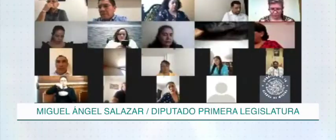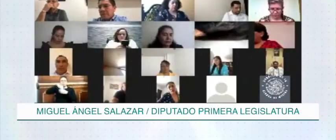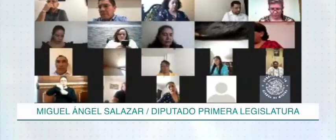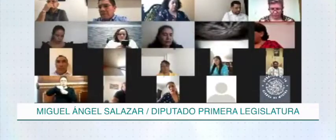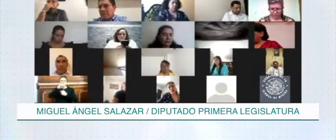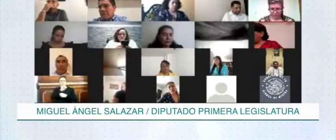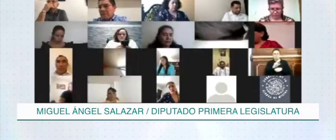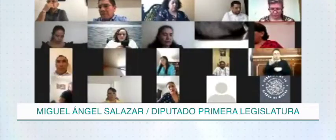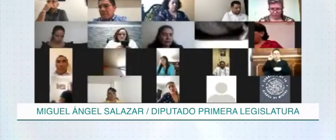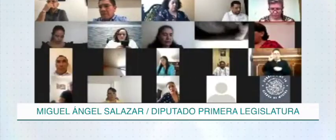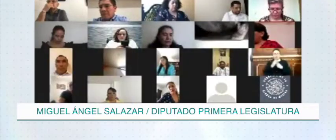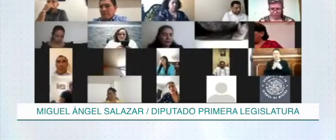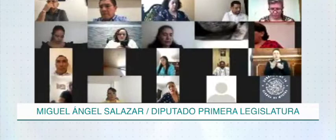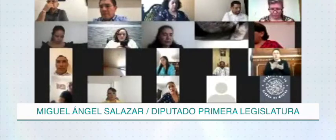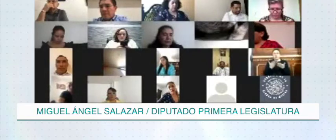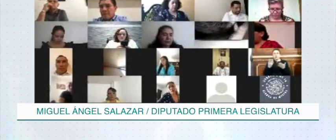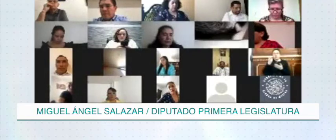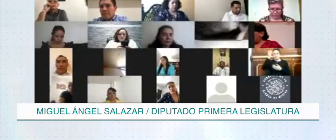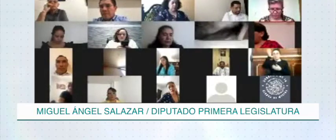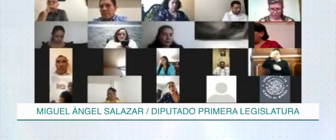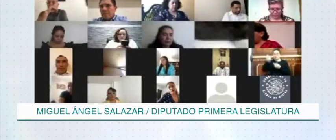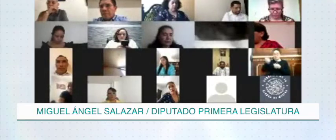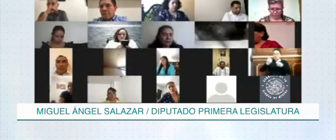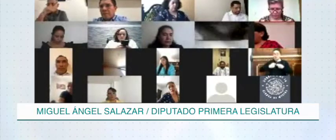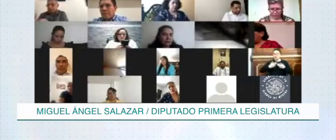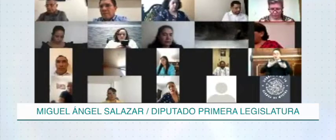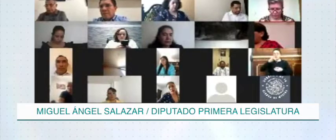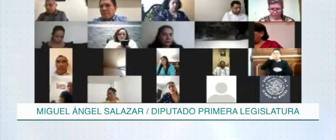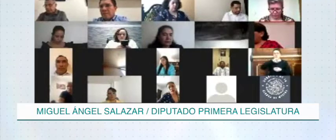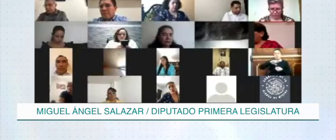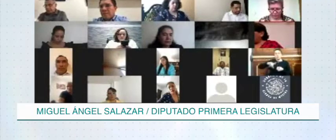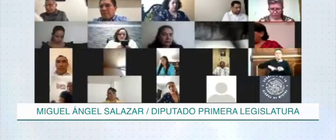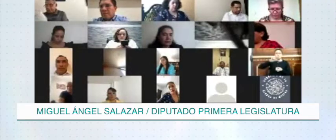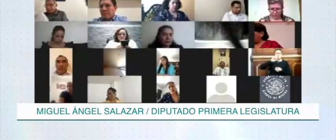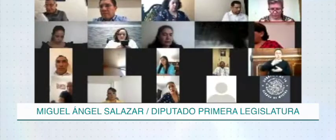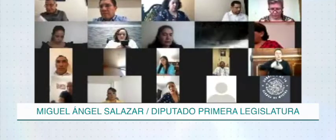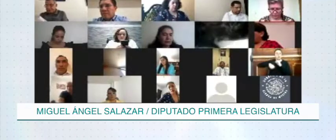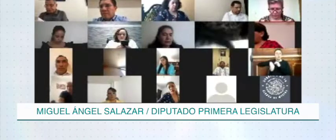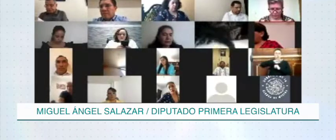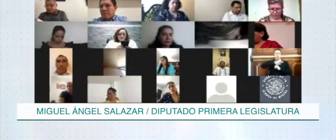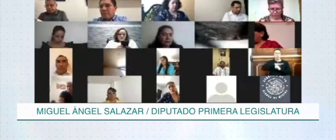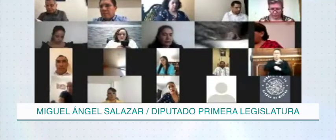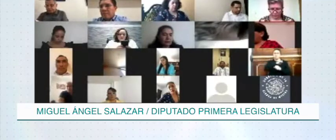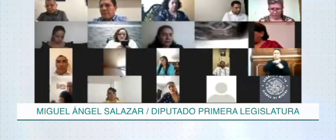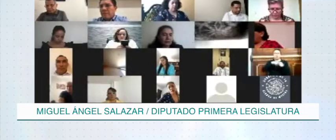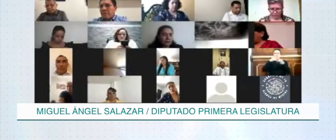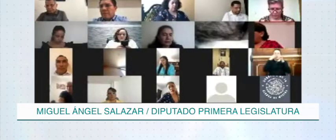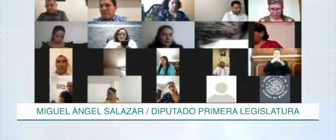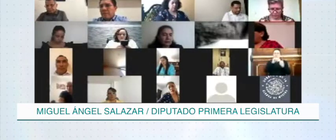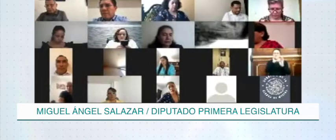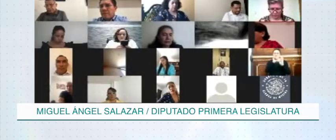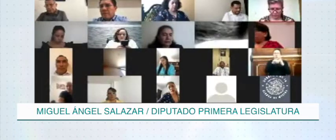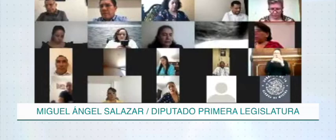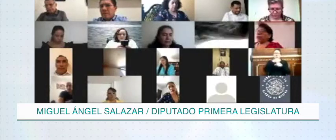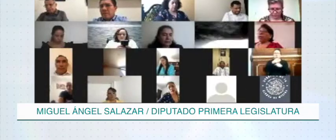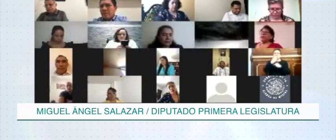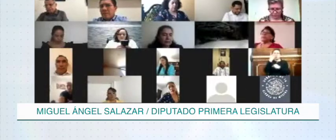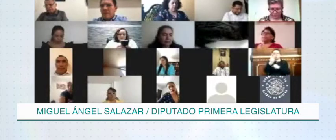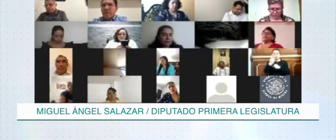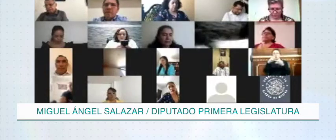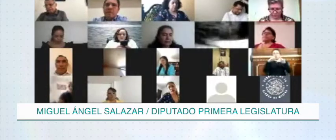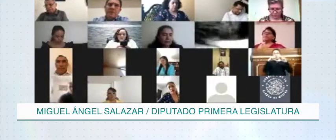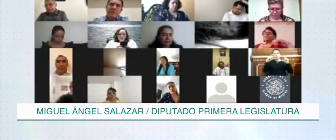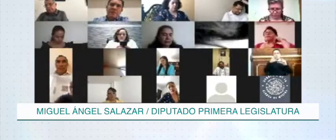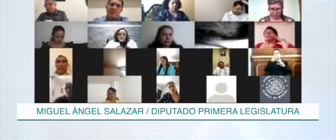Las observaciones realizadas por la jefa de gobierno de la Ciudad de México fueron específicamente a los artículos 2, fracciones primera, segunda,